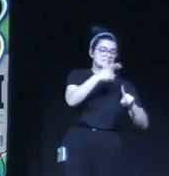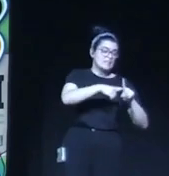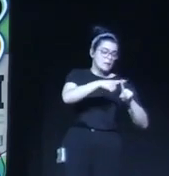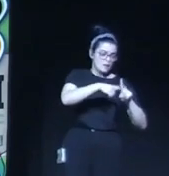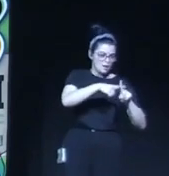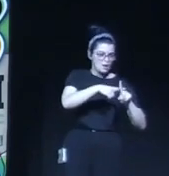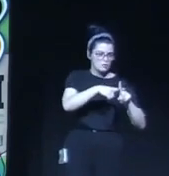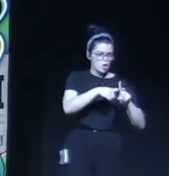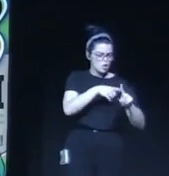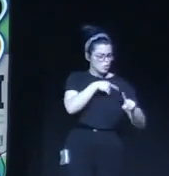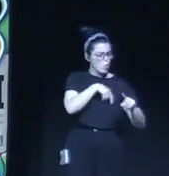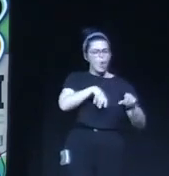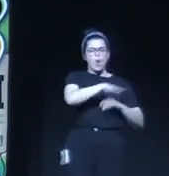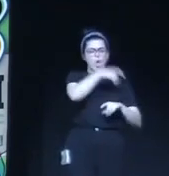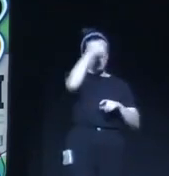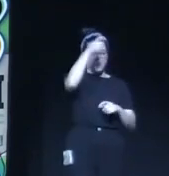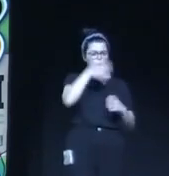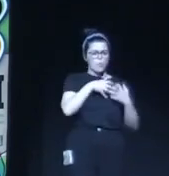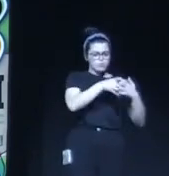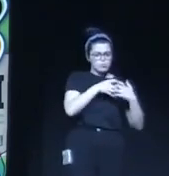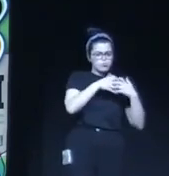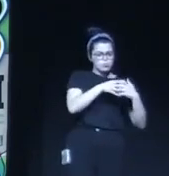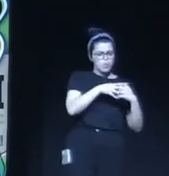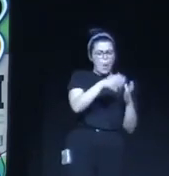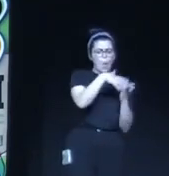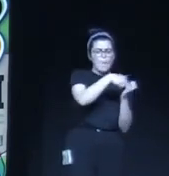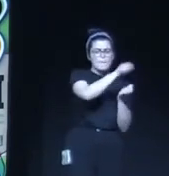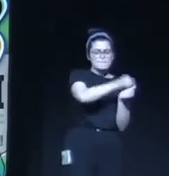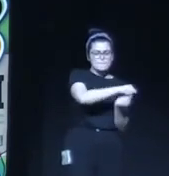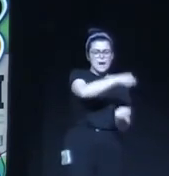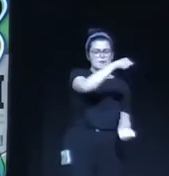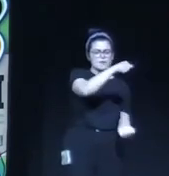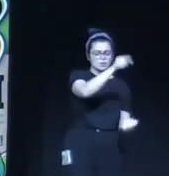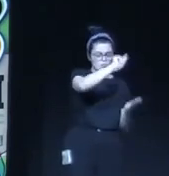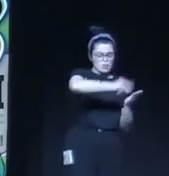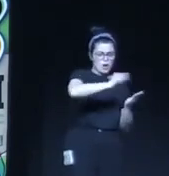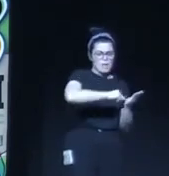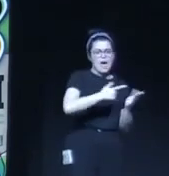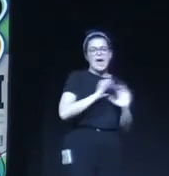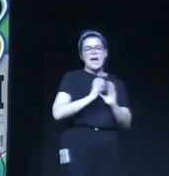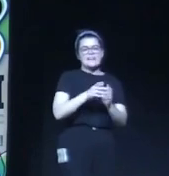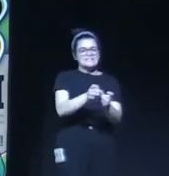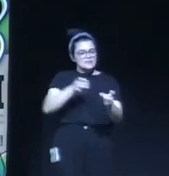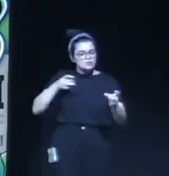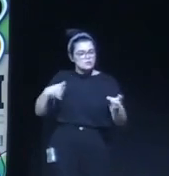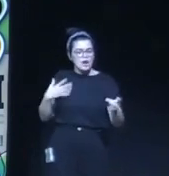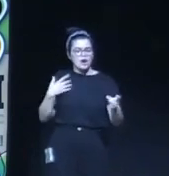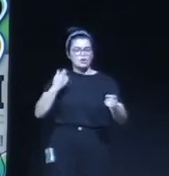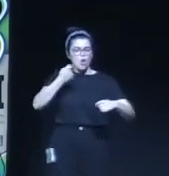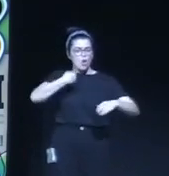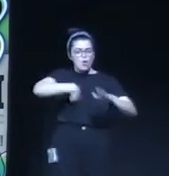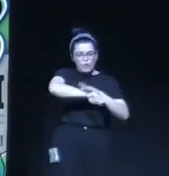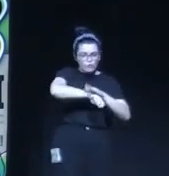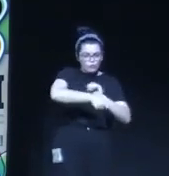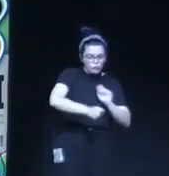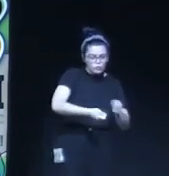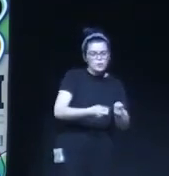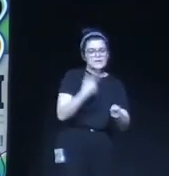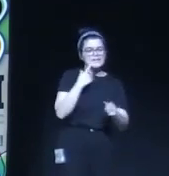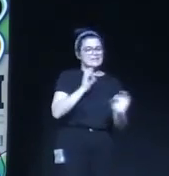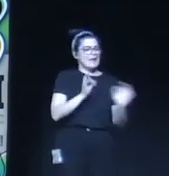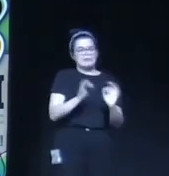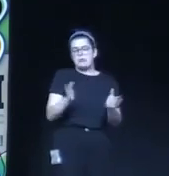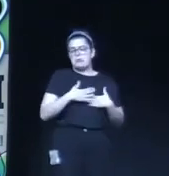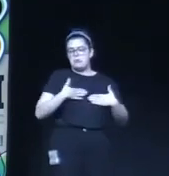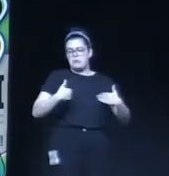térmica, hicieron un manifiesto y firmaron diferentes grupos, desde tiro con arco, fútbol, teatro, lo que fuera,